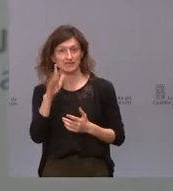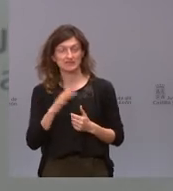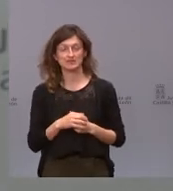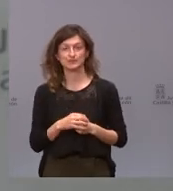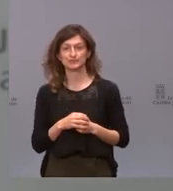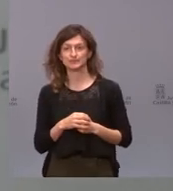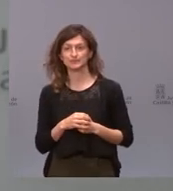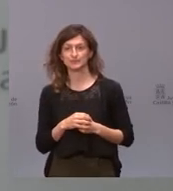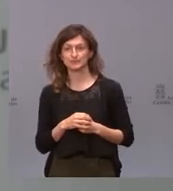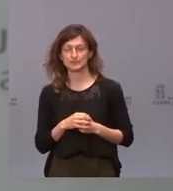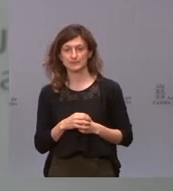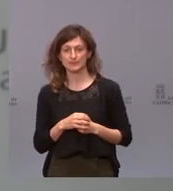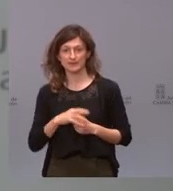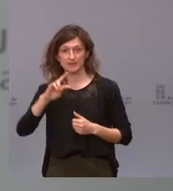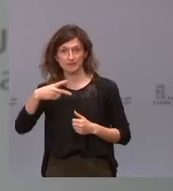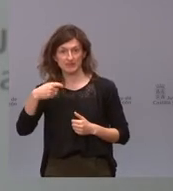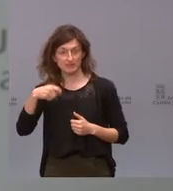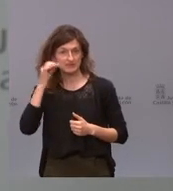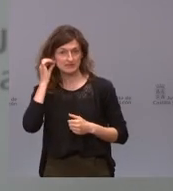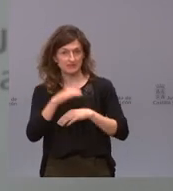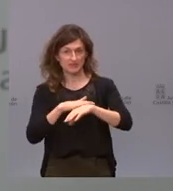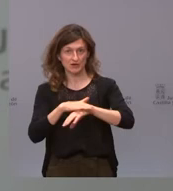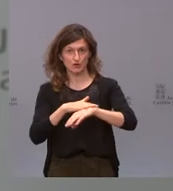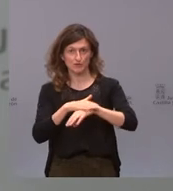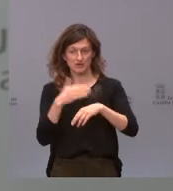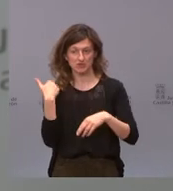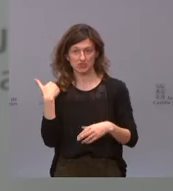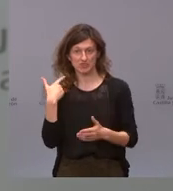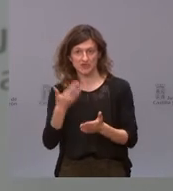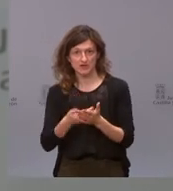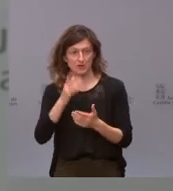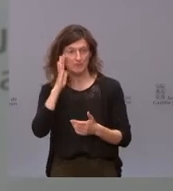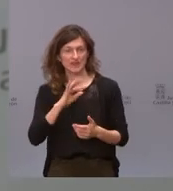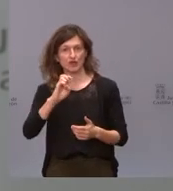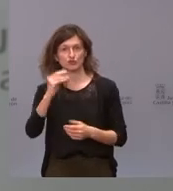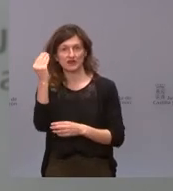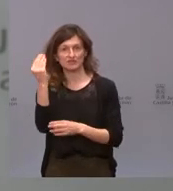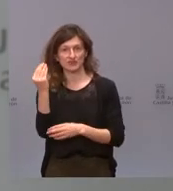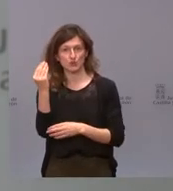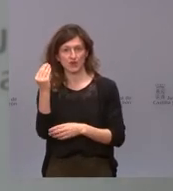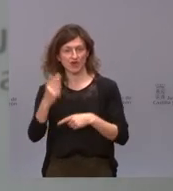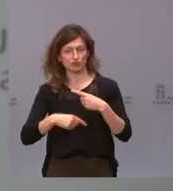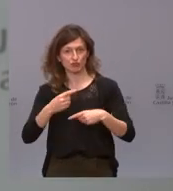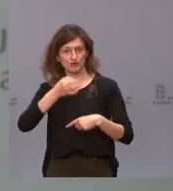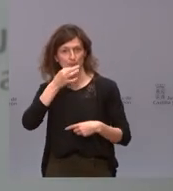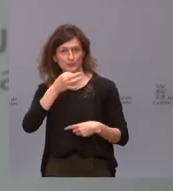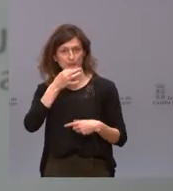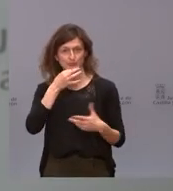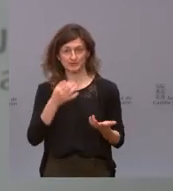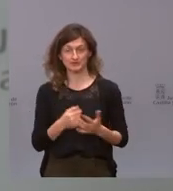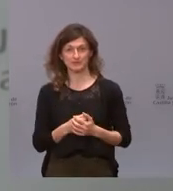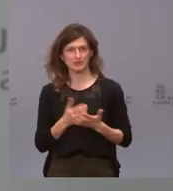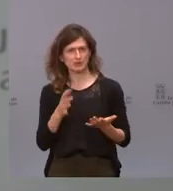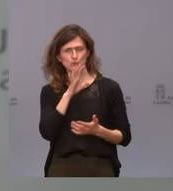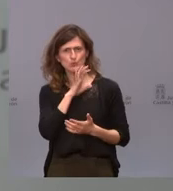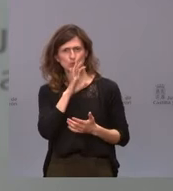que la vicepresidenta del gobierno últimamente se parece más a otras figuras que están todos los días hablando pero es